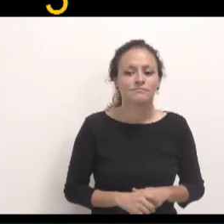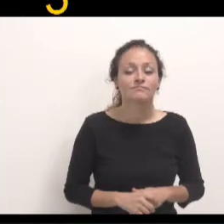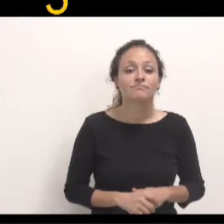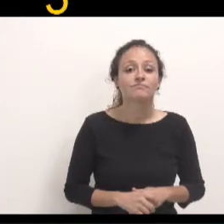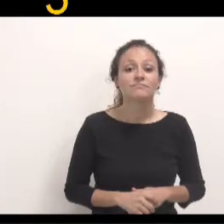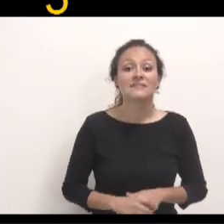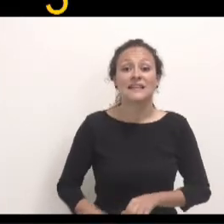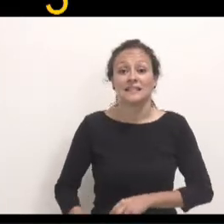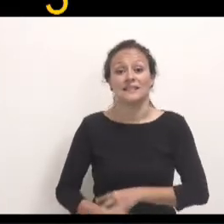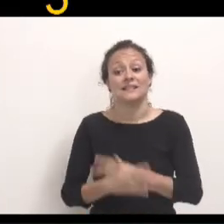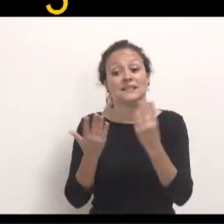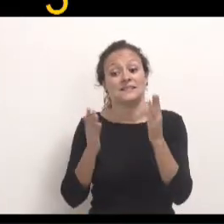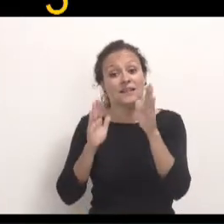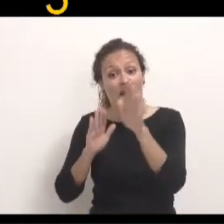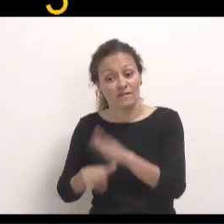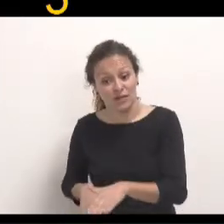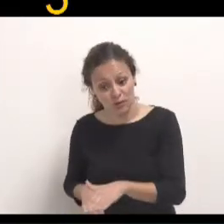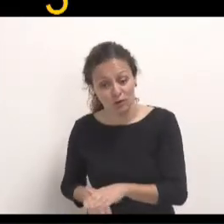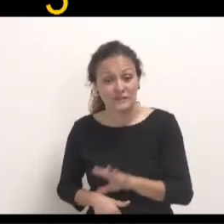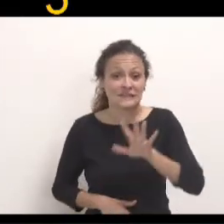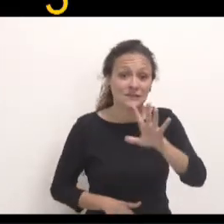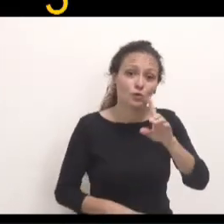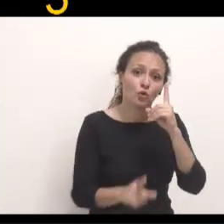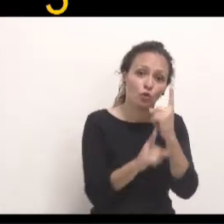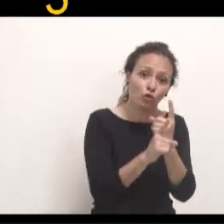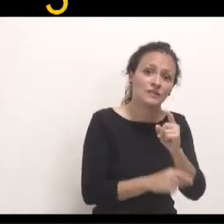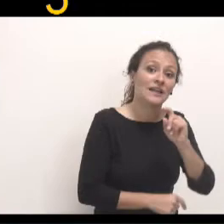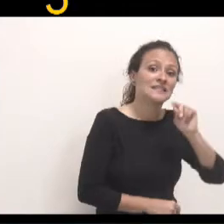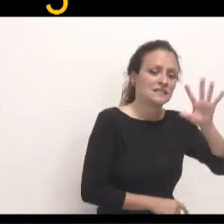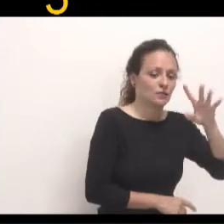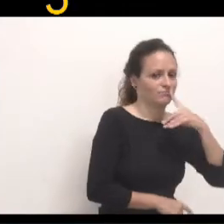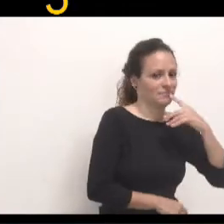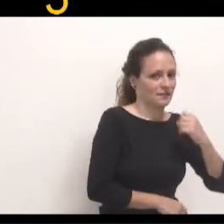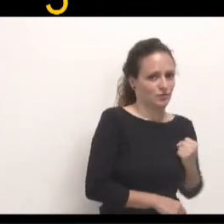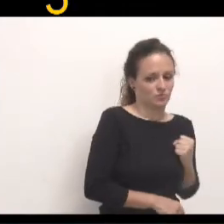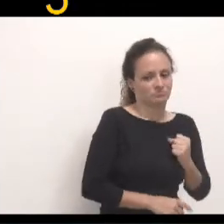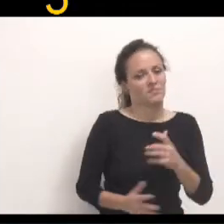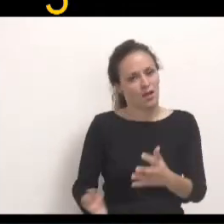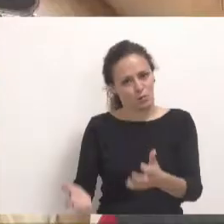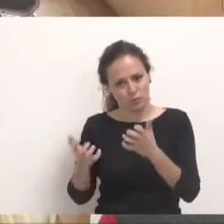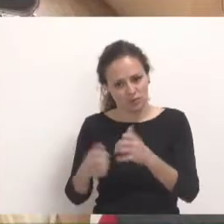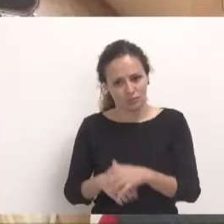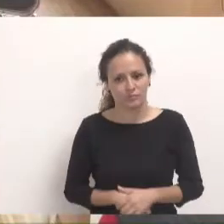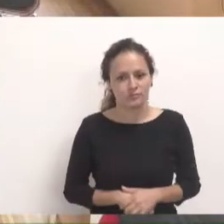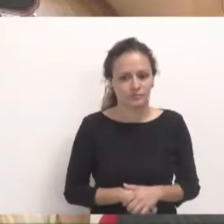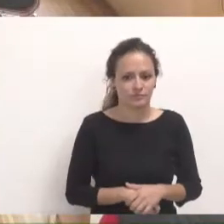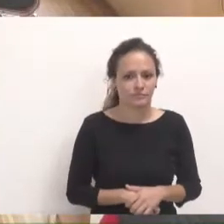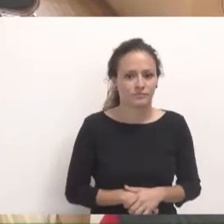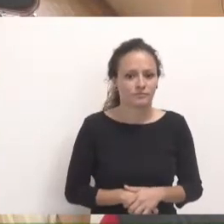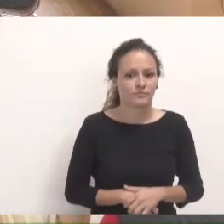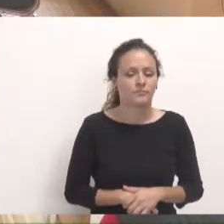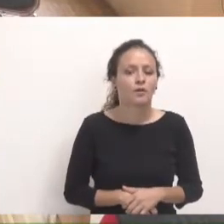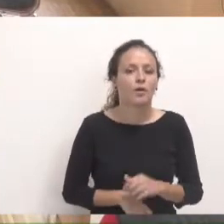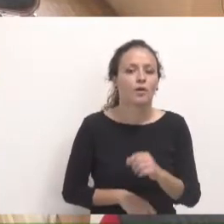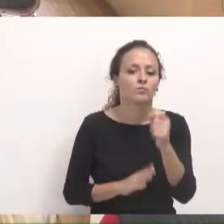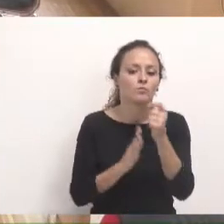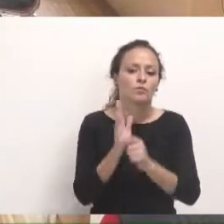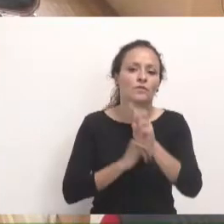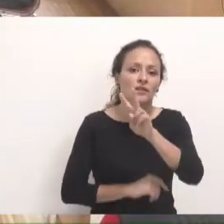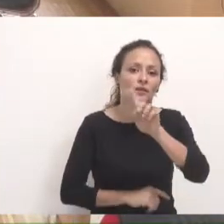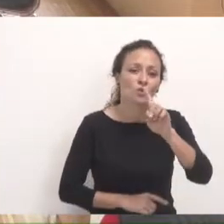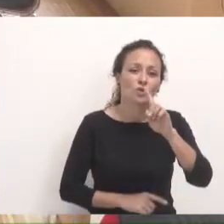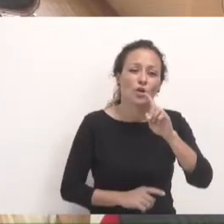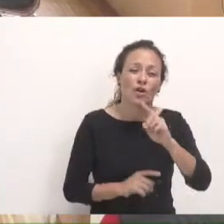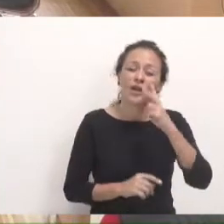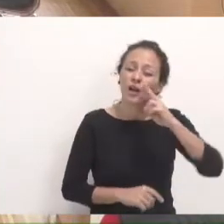Se aprueba por 17 votos a favor, 5 en contra y 5 abstenciones. Punto número 21, reconocimiento de créditos de